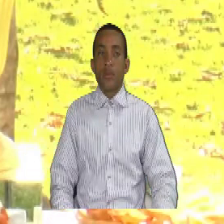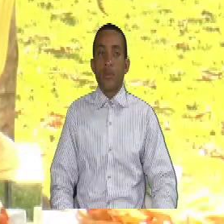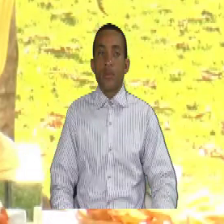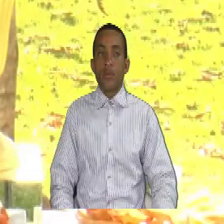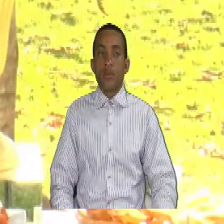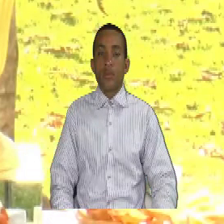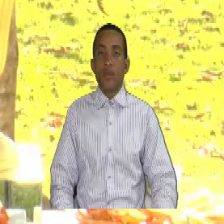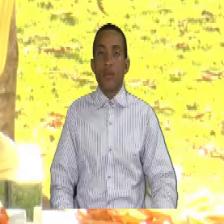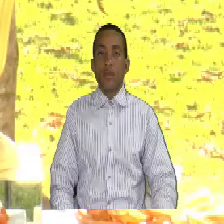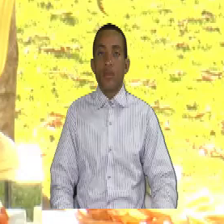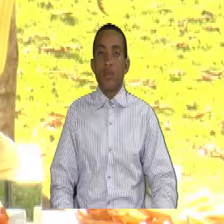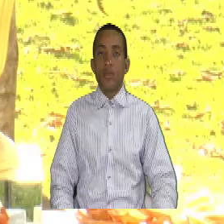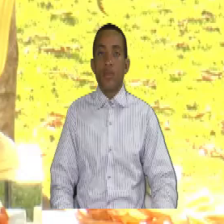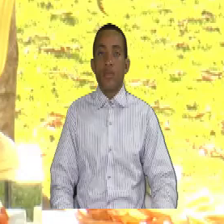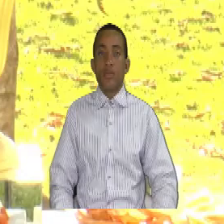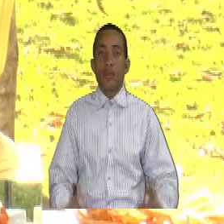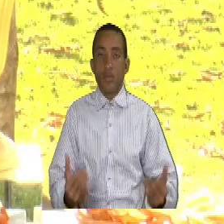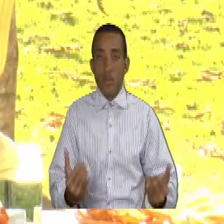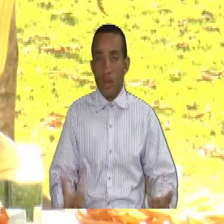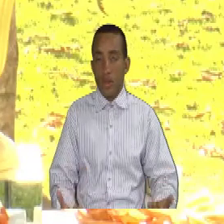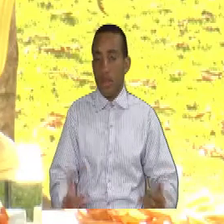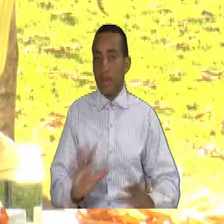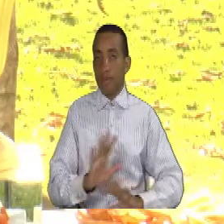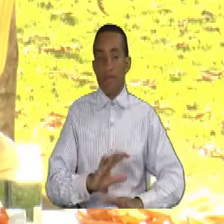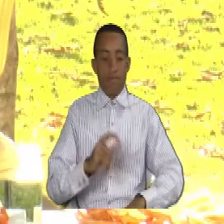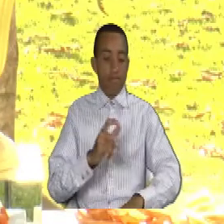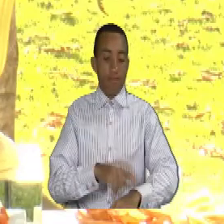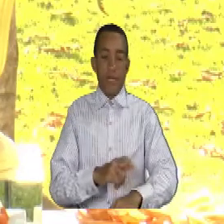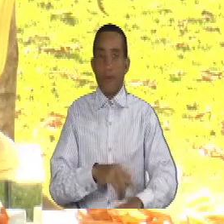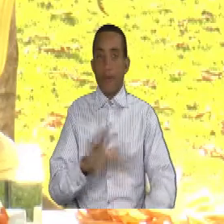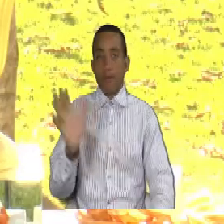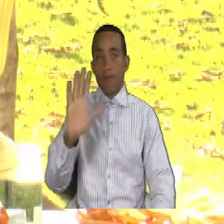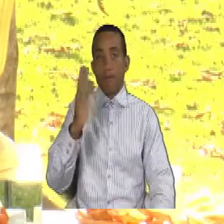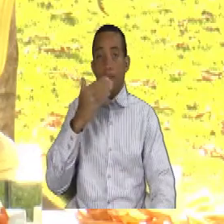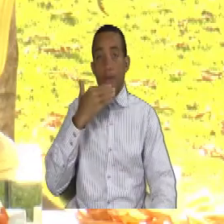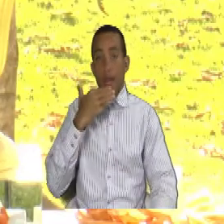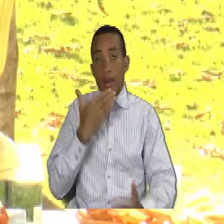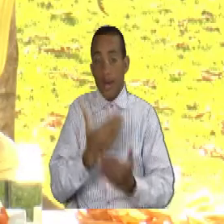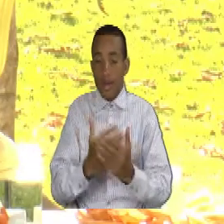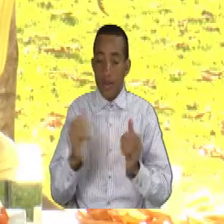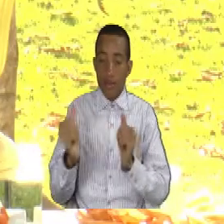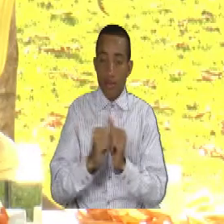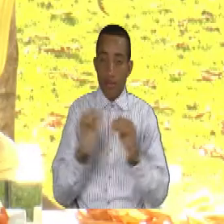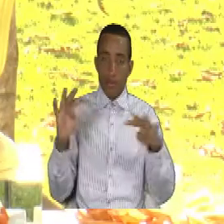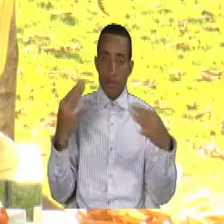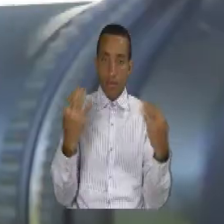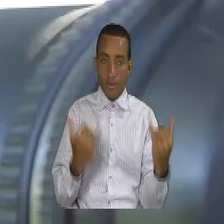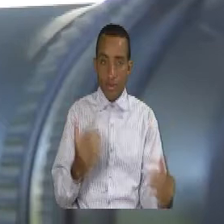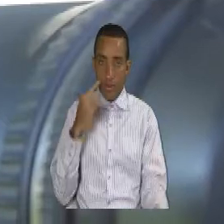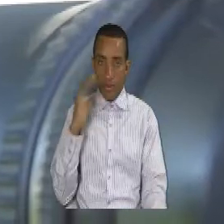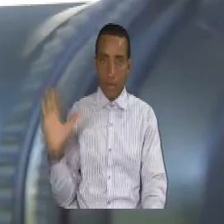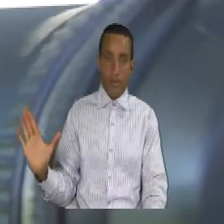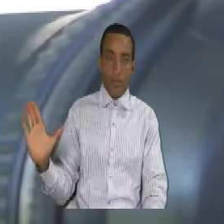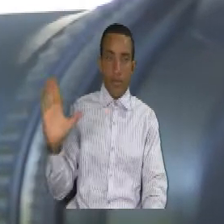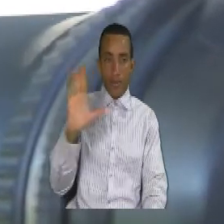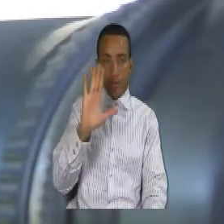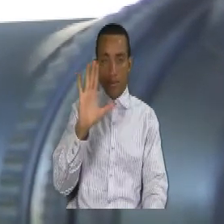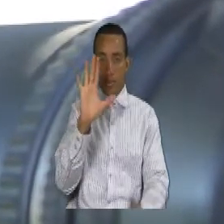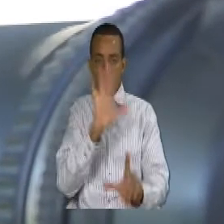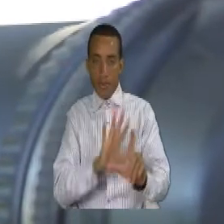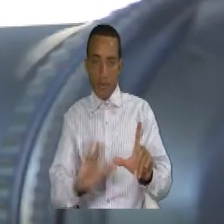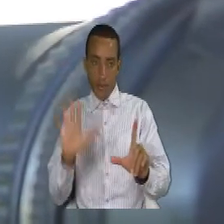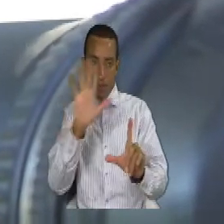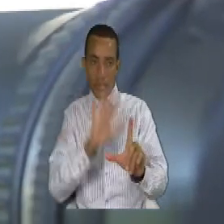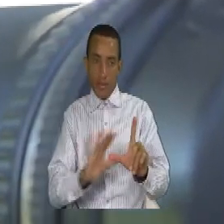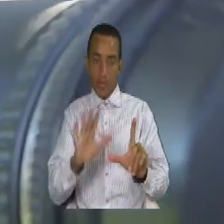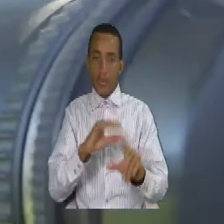Y llegó el momento de despedirnos a ustedes. Muchísimas gracias por acompañarnos. Los dejo con este video de Proyectos Tour para que ustedes